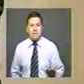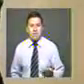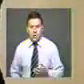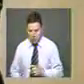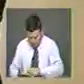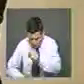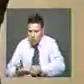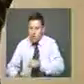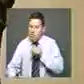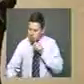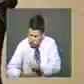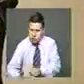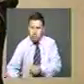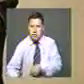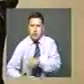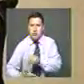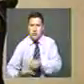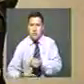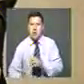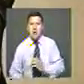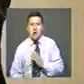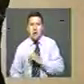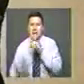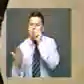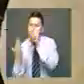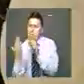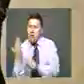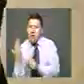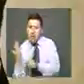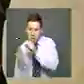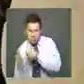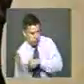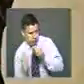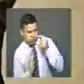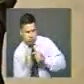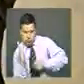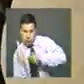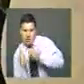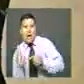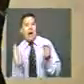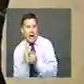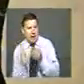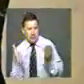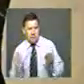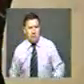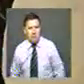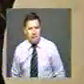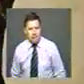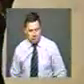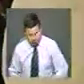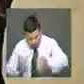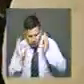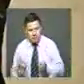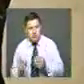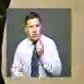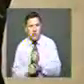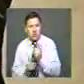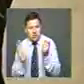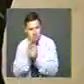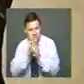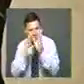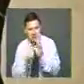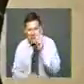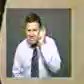contrato que tenga esas características, y lo dijo precisamente, solemne, de